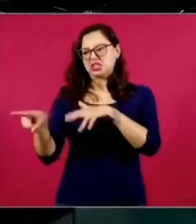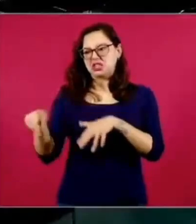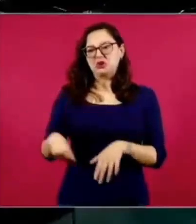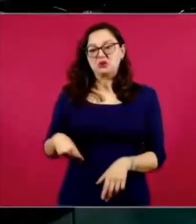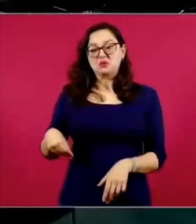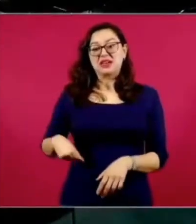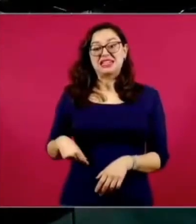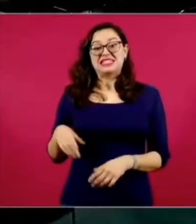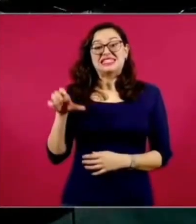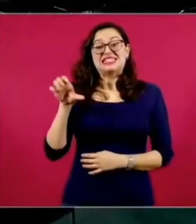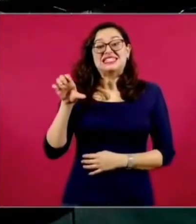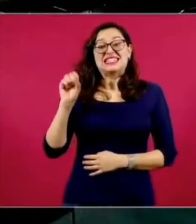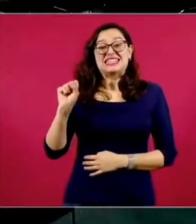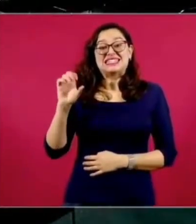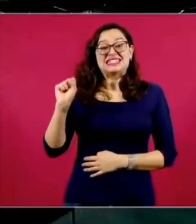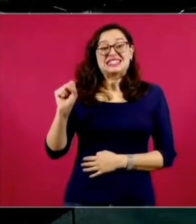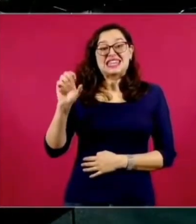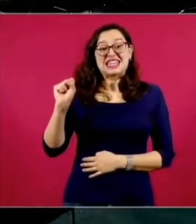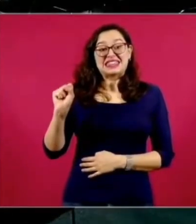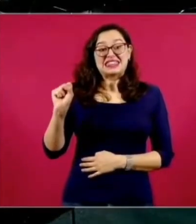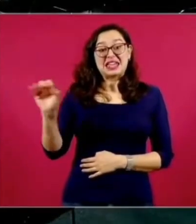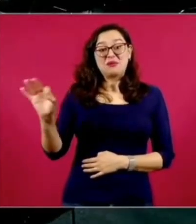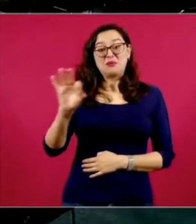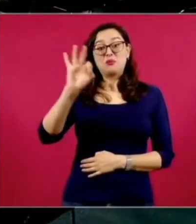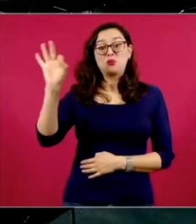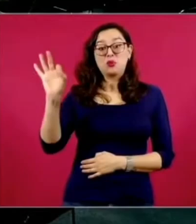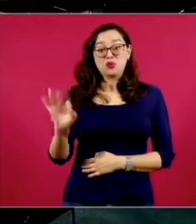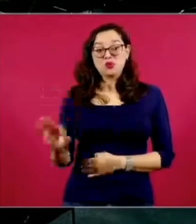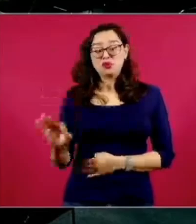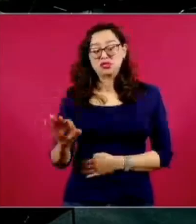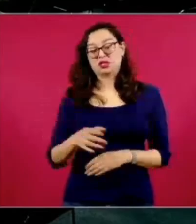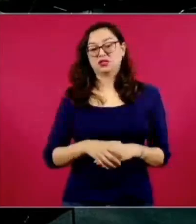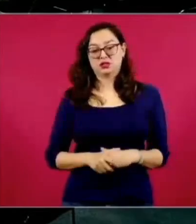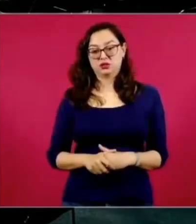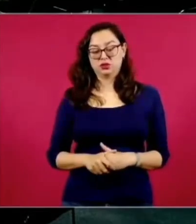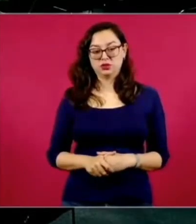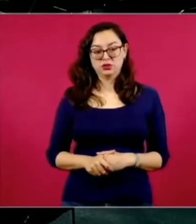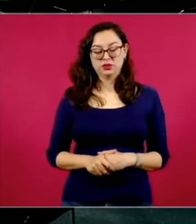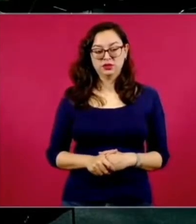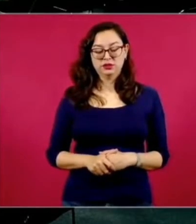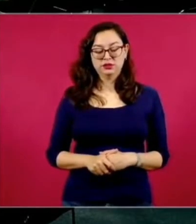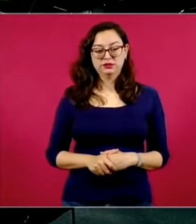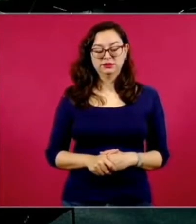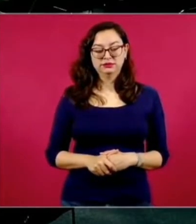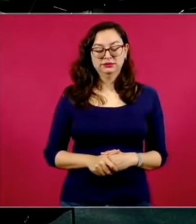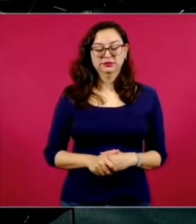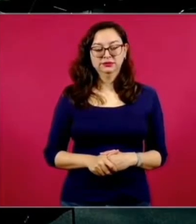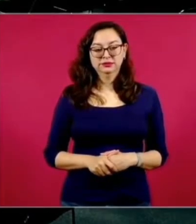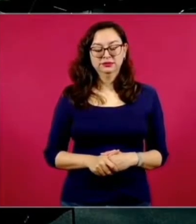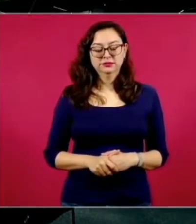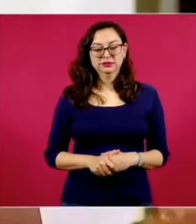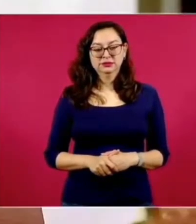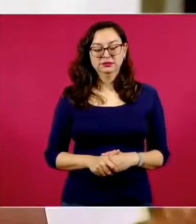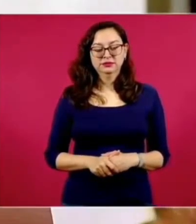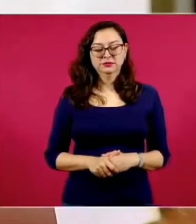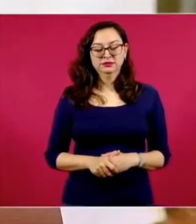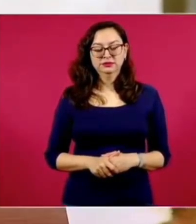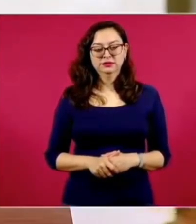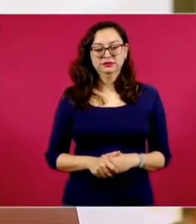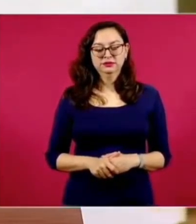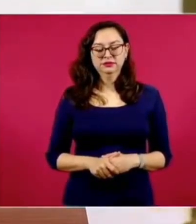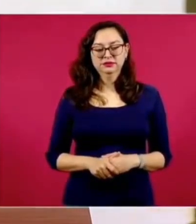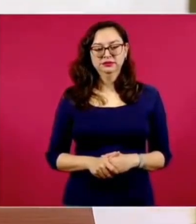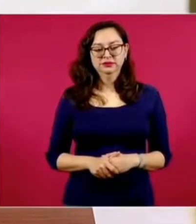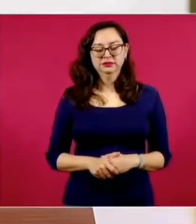de los ciudadanos republicanos piensa que el fentanilo que ingresa a Estados Unidos lo introducen los migrantes indocumentados.